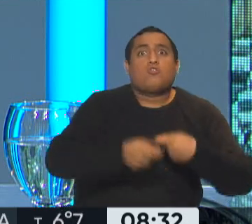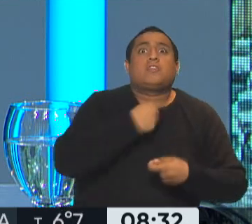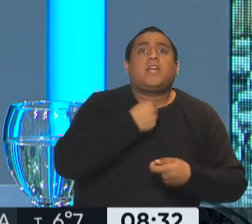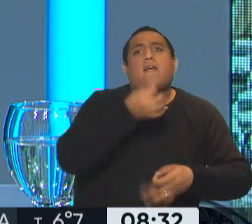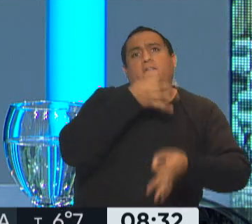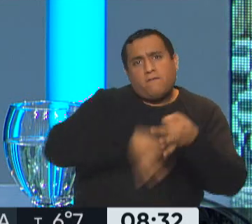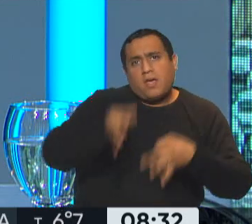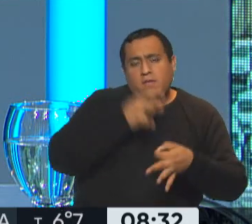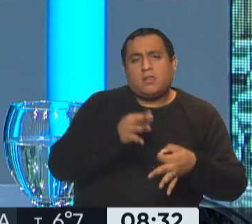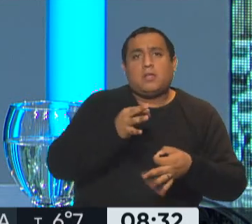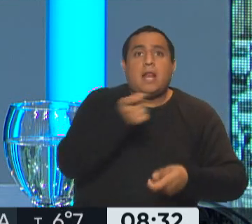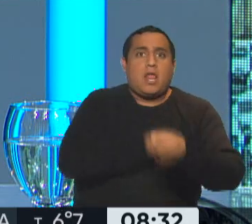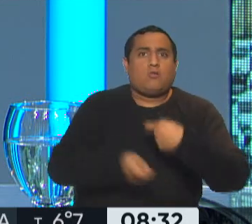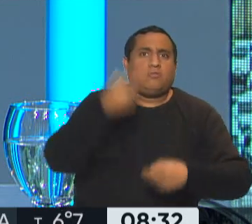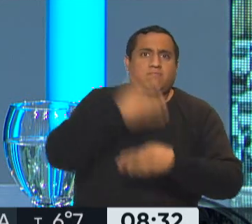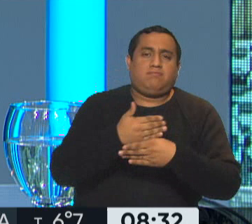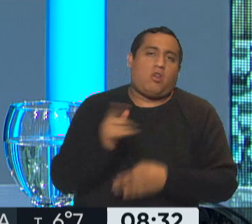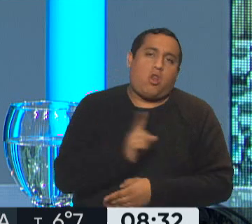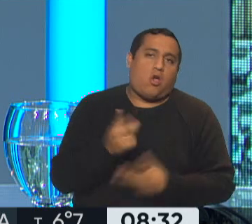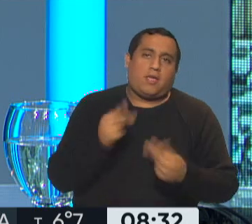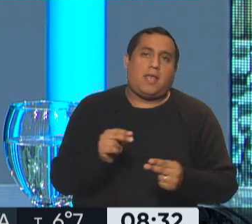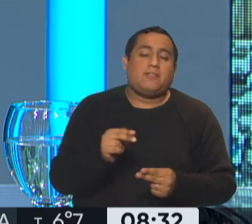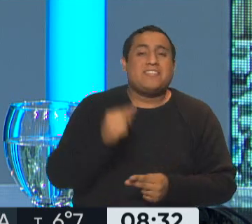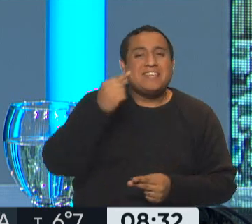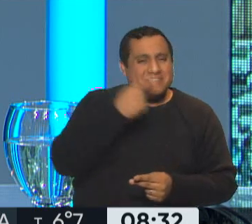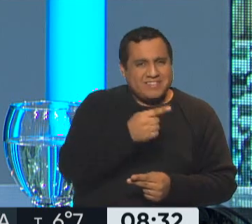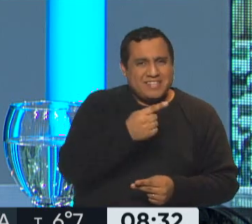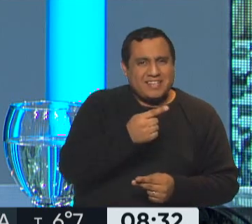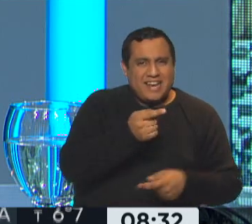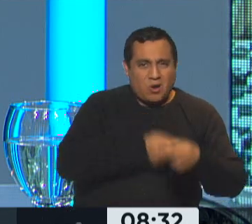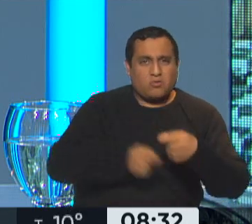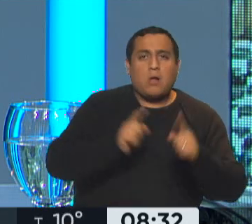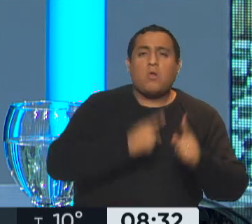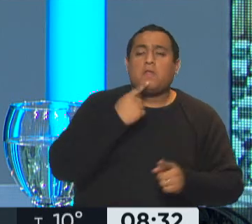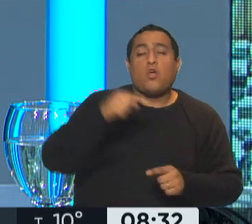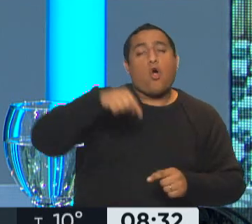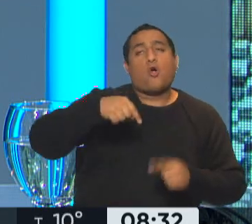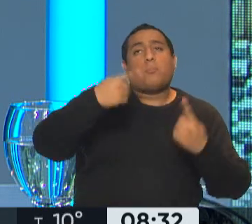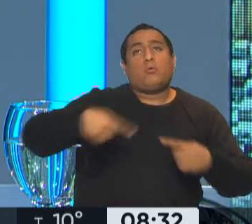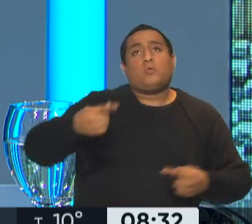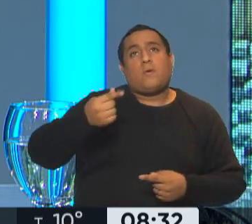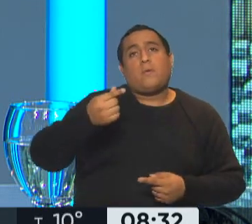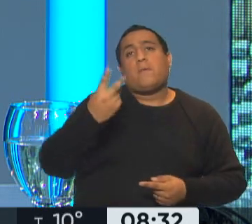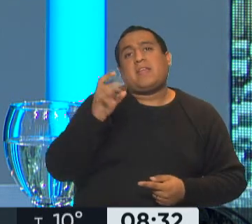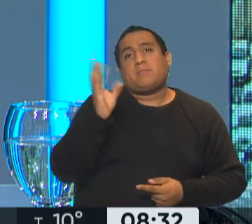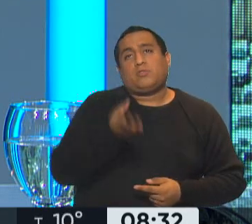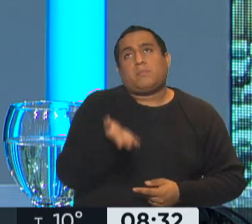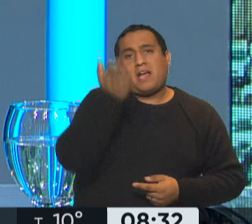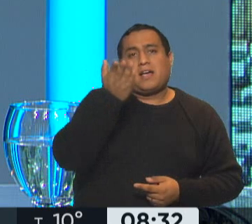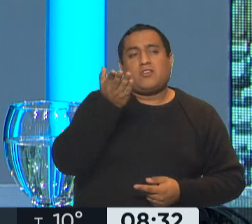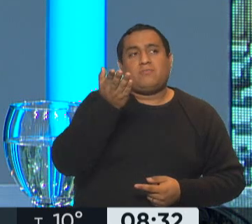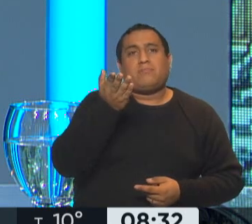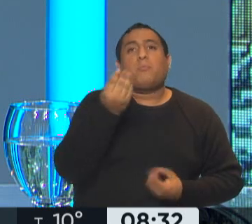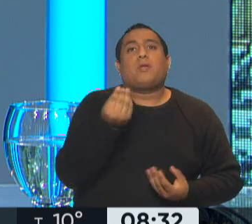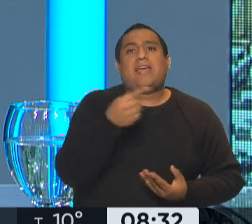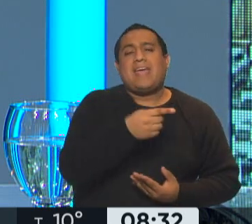y no bajar las persianas. Si no ¿qué hace? Ese 20%, como vimos recién, es lo que siente él, que tiene que sostener